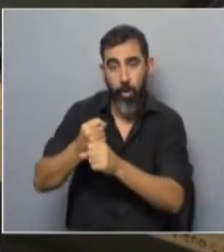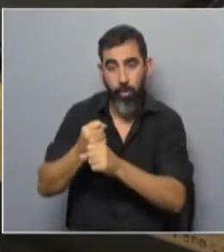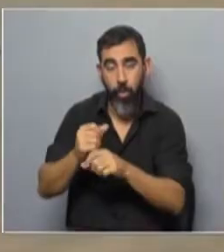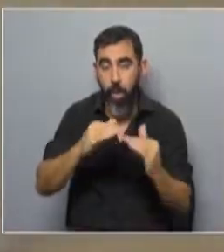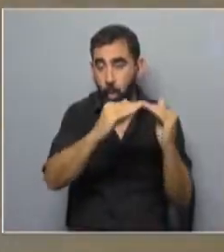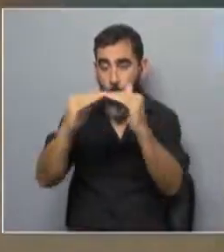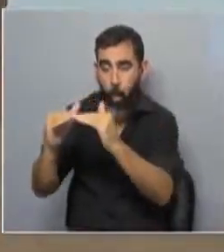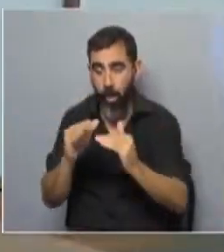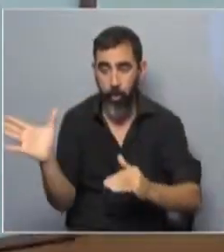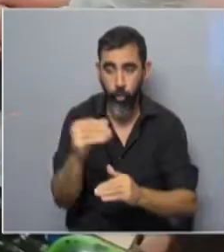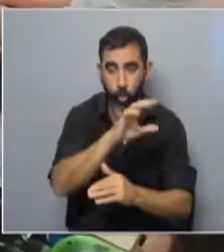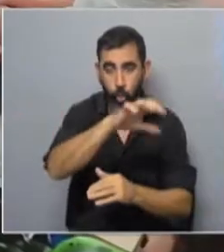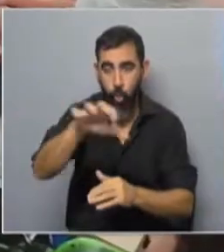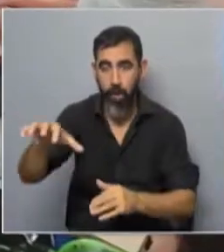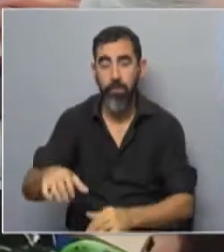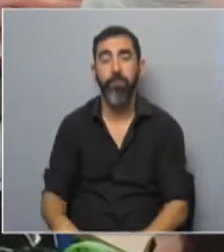igual.